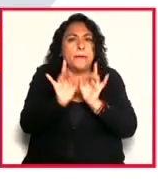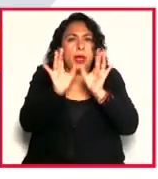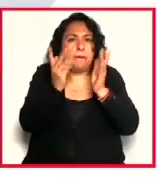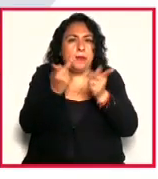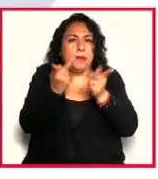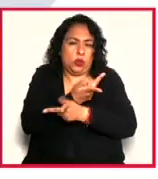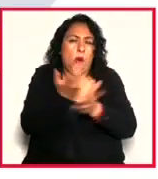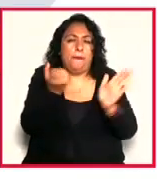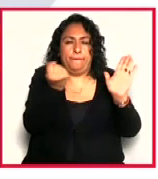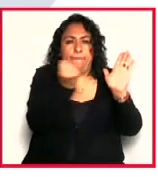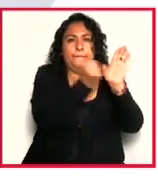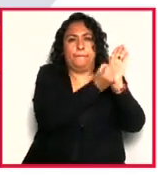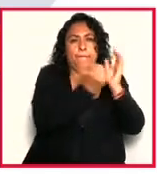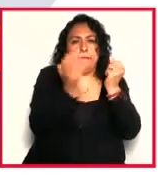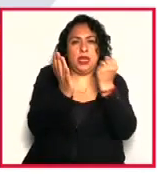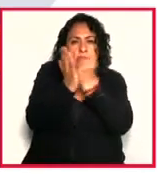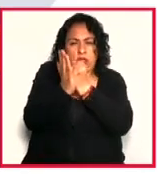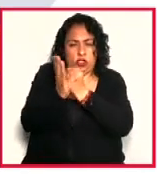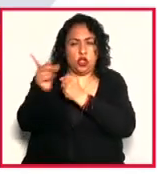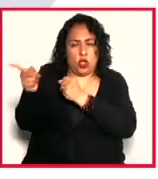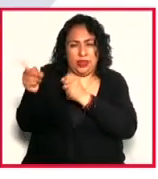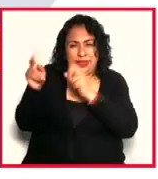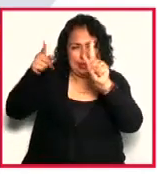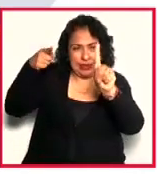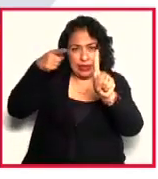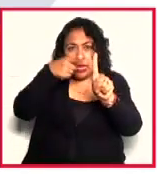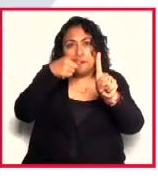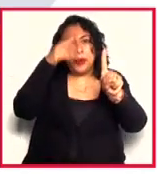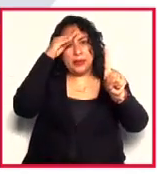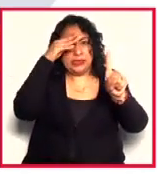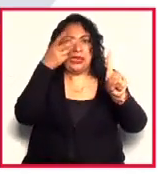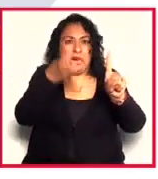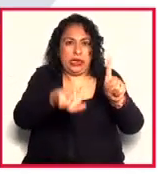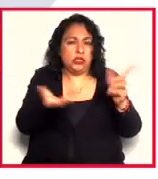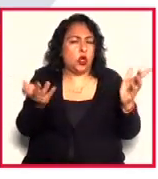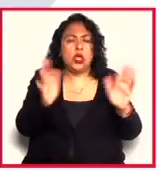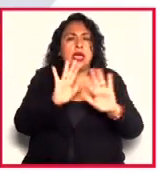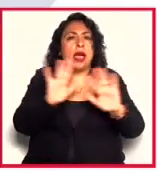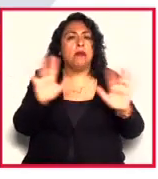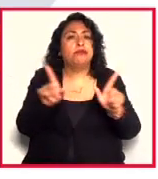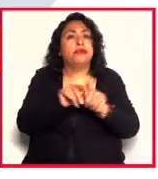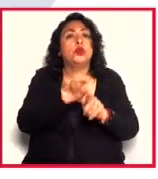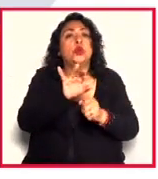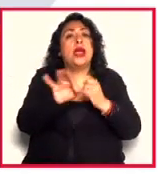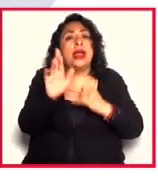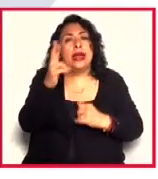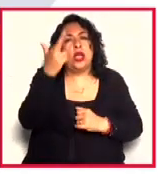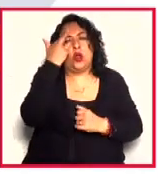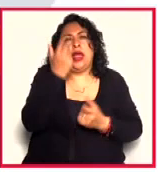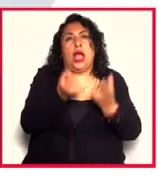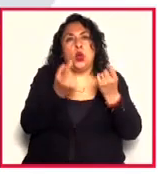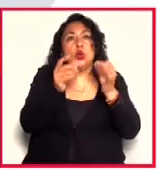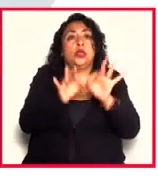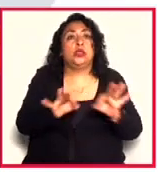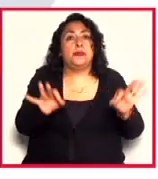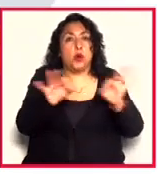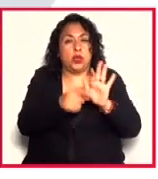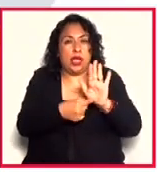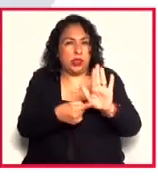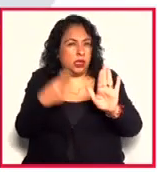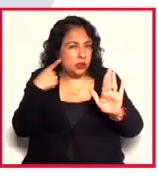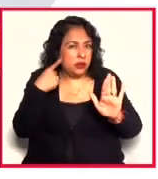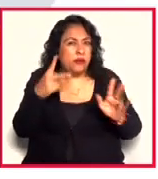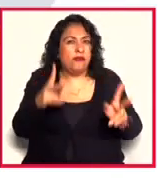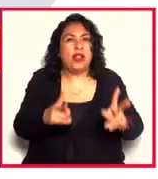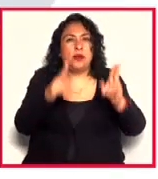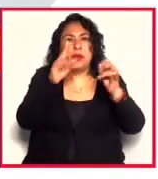pasión es el oratorio en cuestión, reflexionar sobre ese hecho. Sin más trámite, vamos a recordar algunas pasiones notables. Les invito a que escuchemos el fragmento